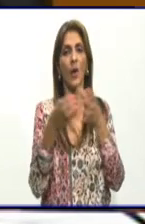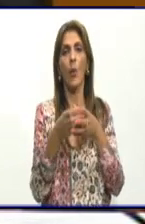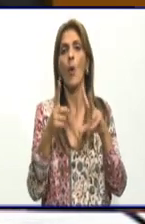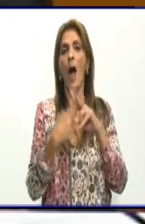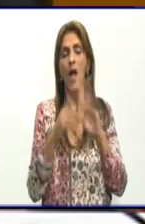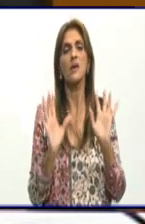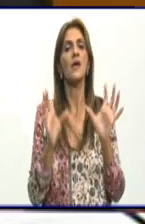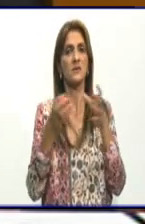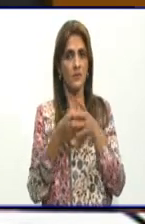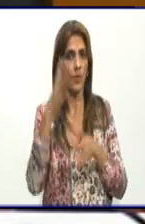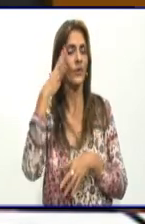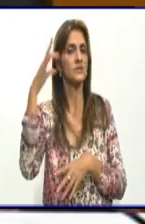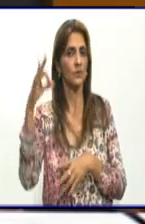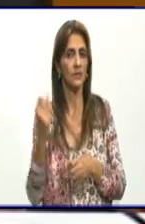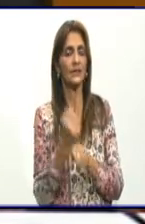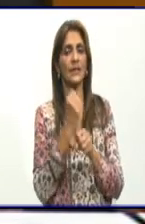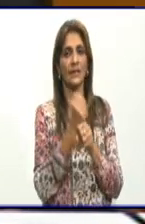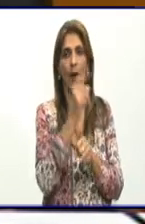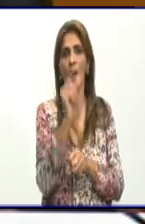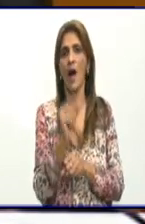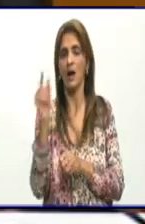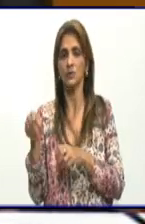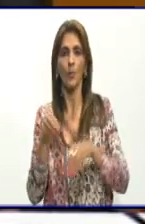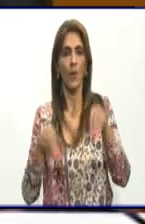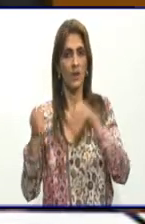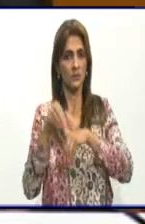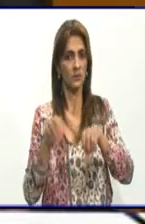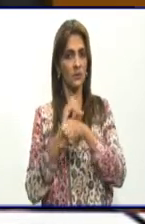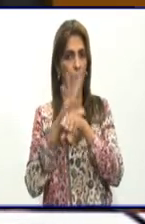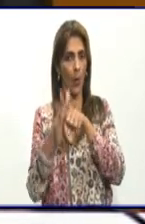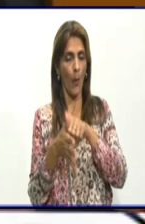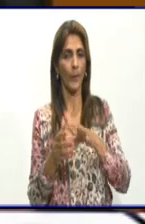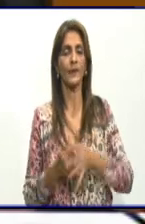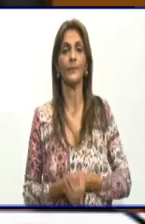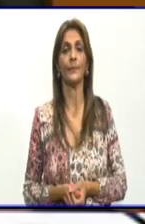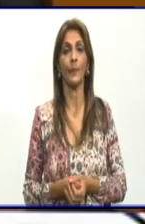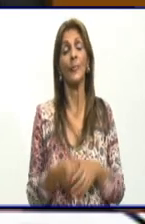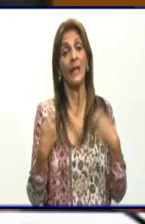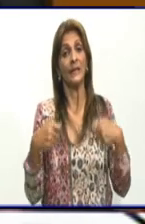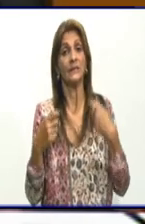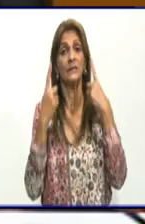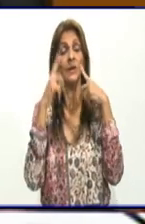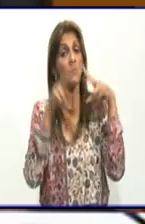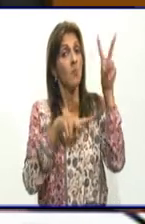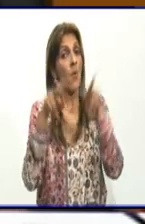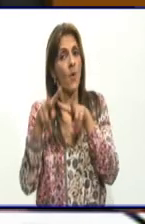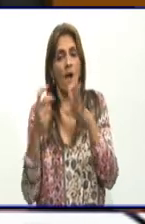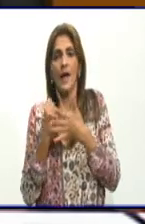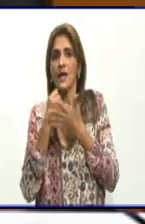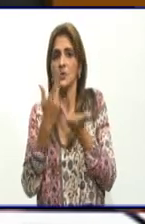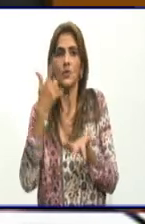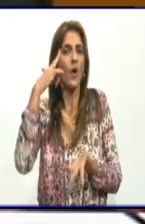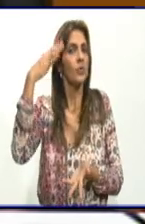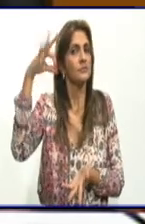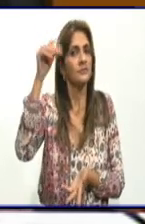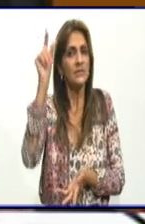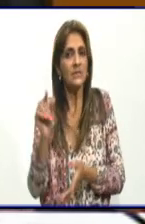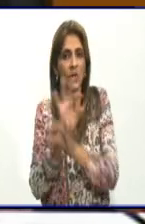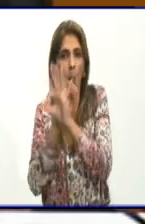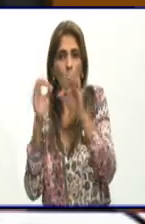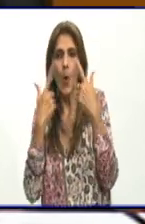conjunto con el resto del personal en este tema de la COVID. Y hay que buscar la ayuda con los psicólogos para ver